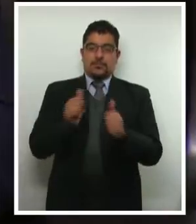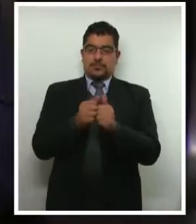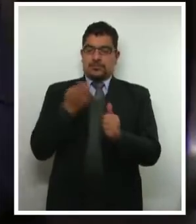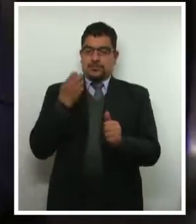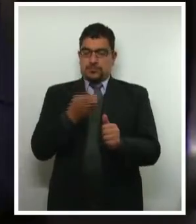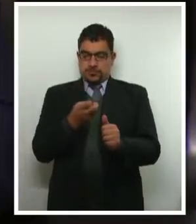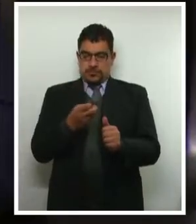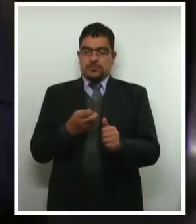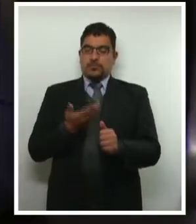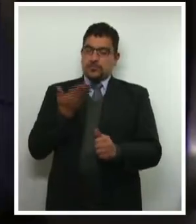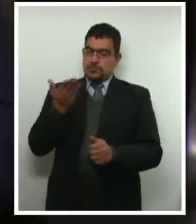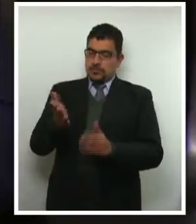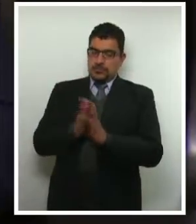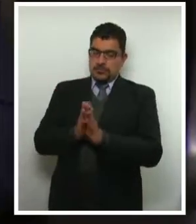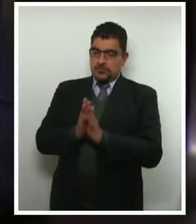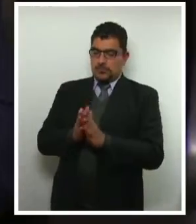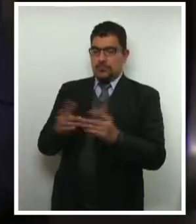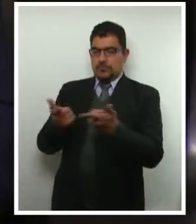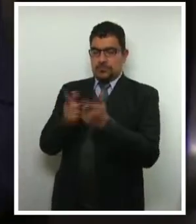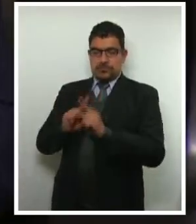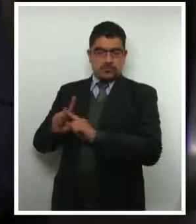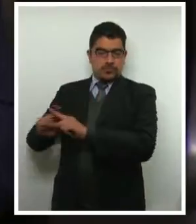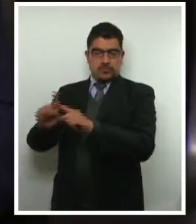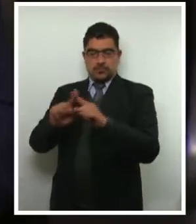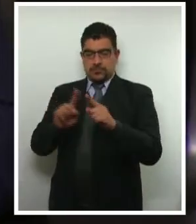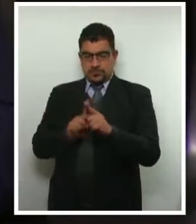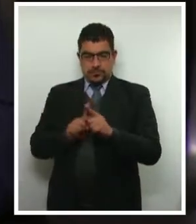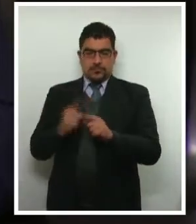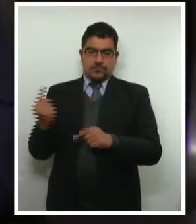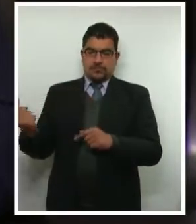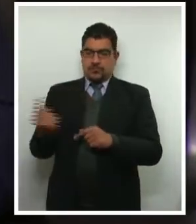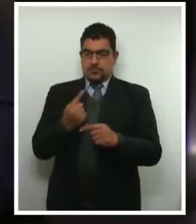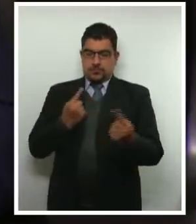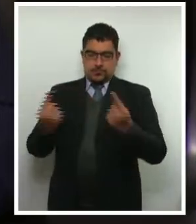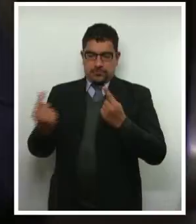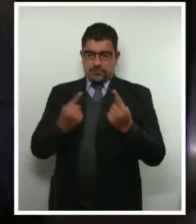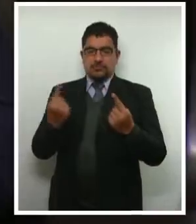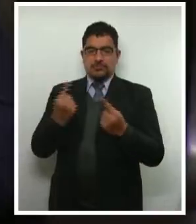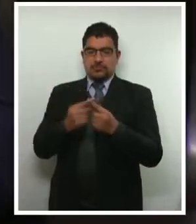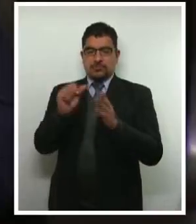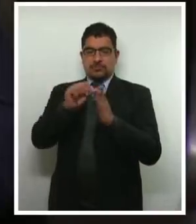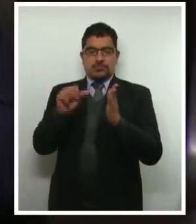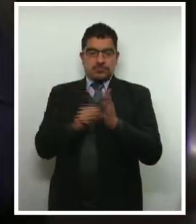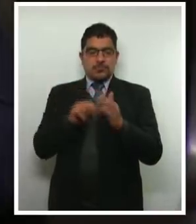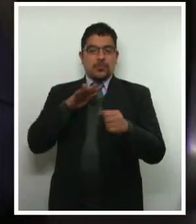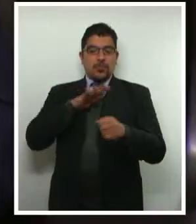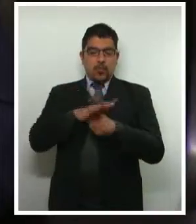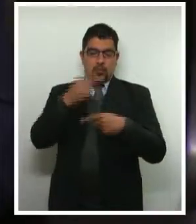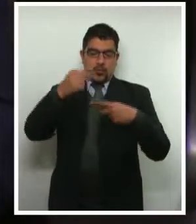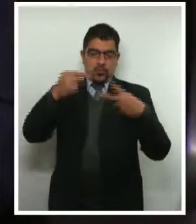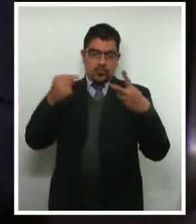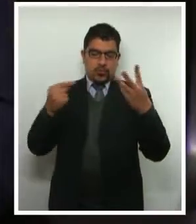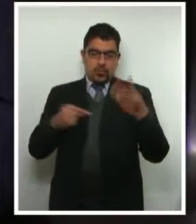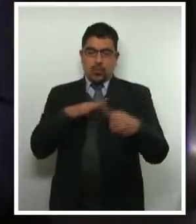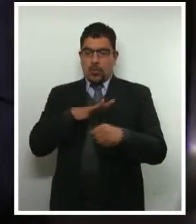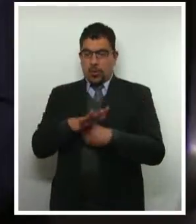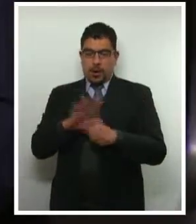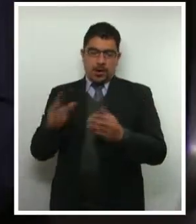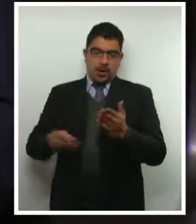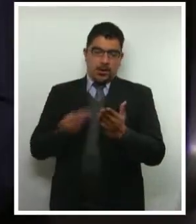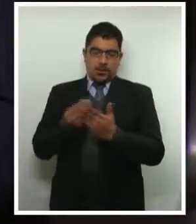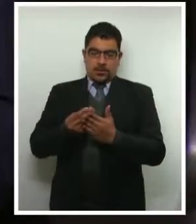consecuencia, solicito a los grupos parlamentarios nos señalen los artículos que se van a